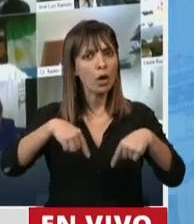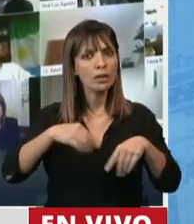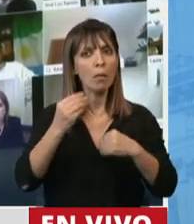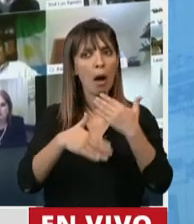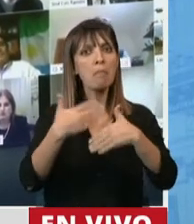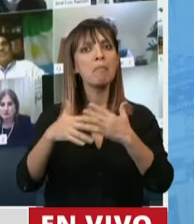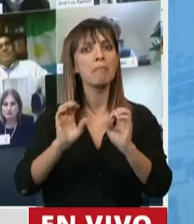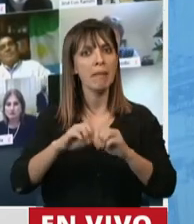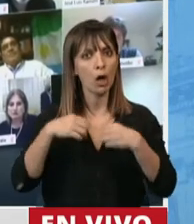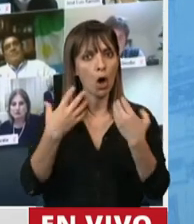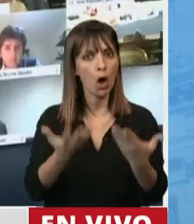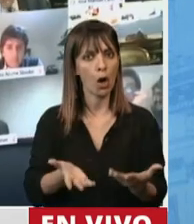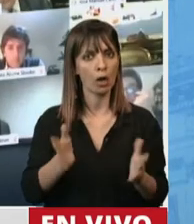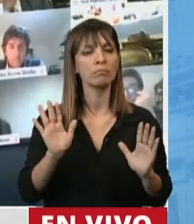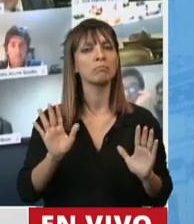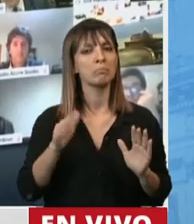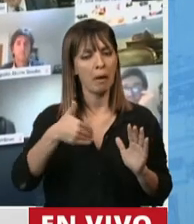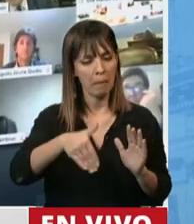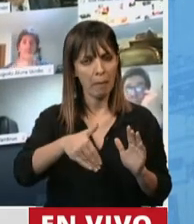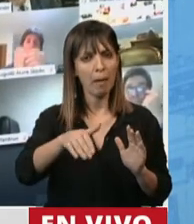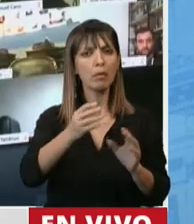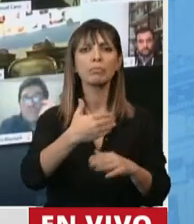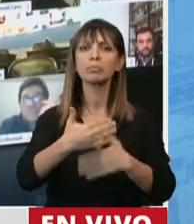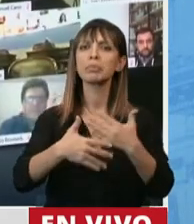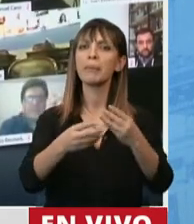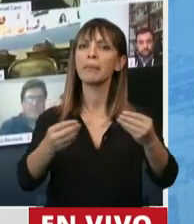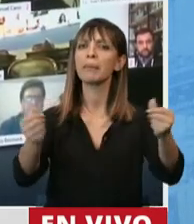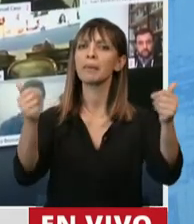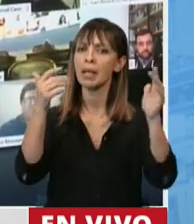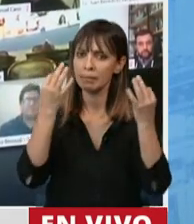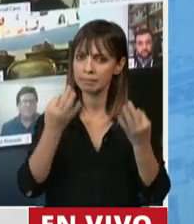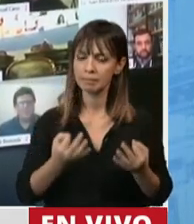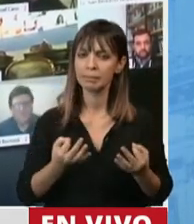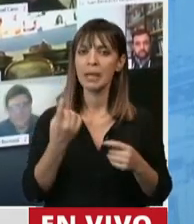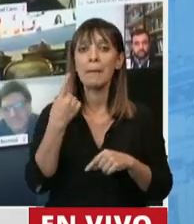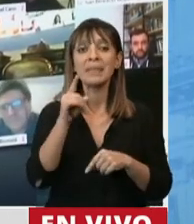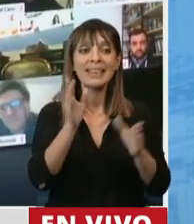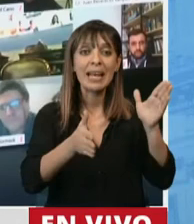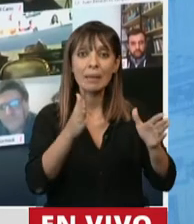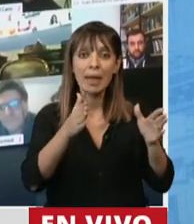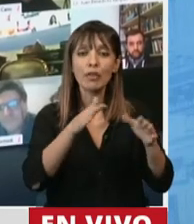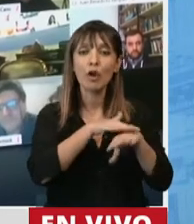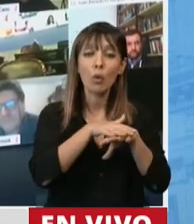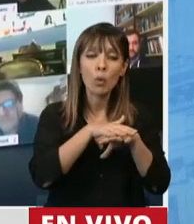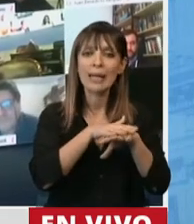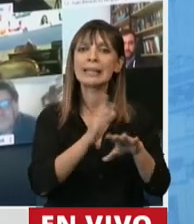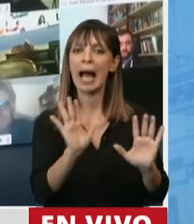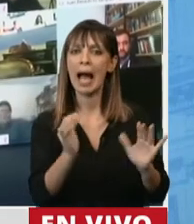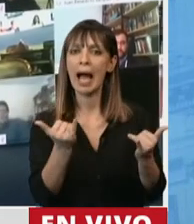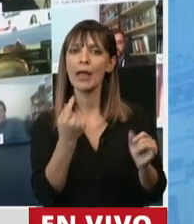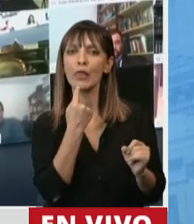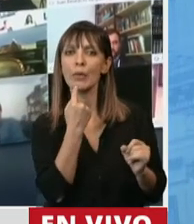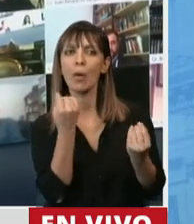aprendiendo, estamos mejorando, vamos a salir de esta situación. Ahora, en tratamiento todavía hay muchas dudas. ¿Cuál es el